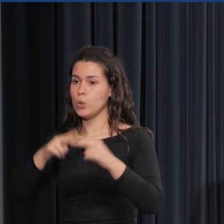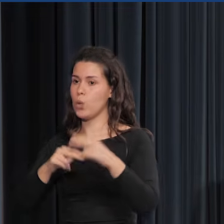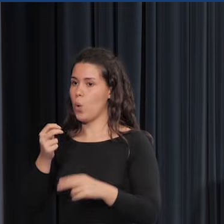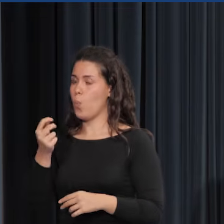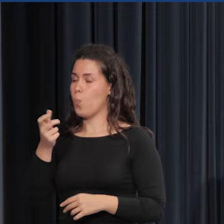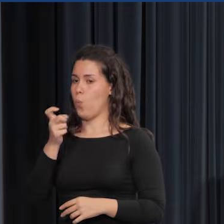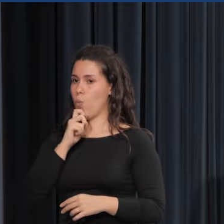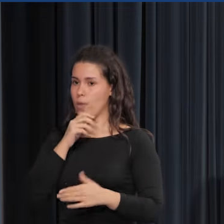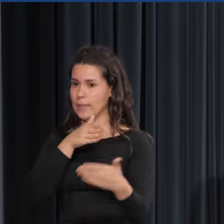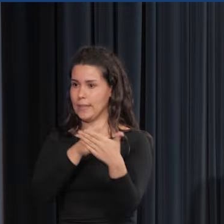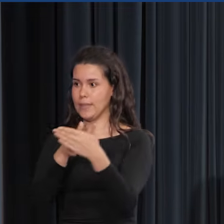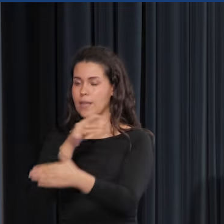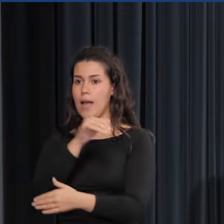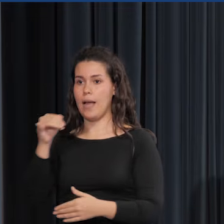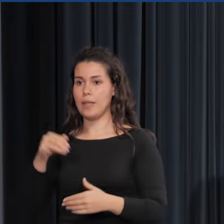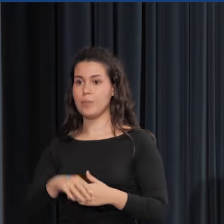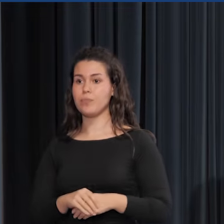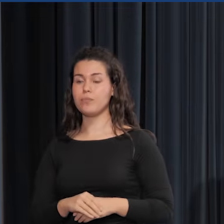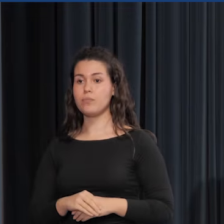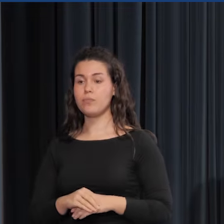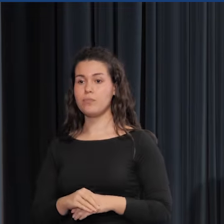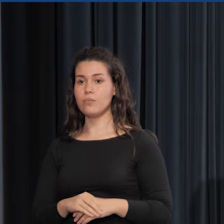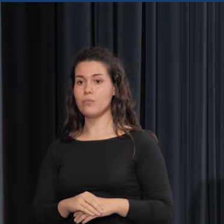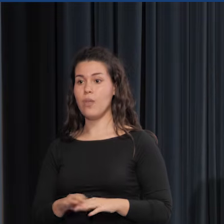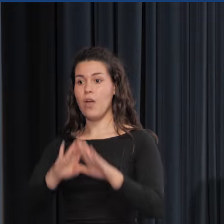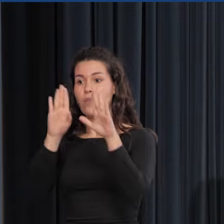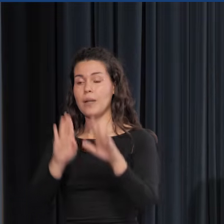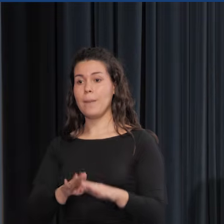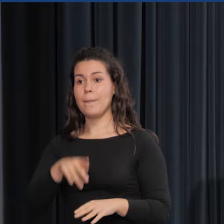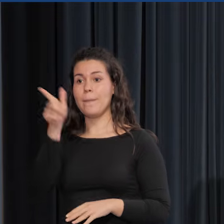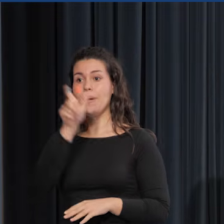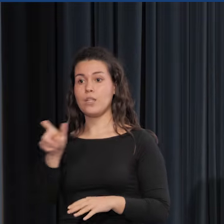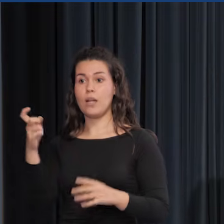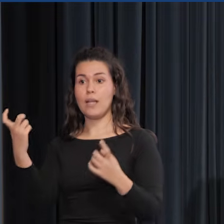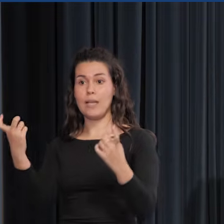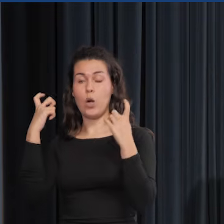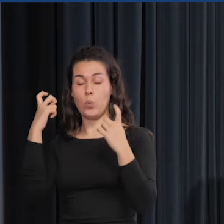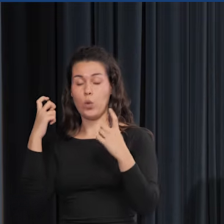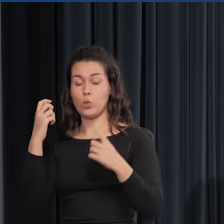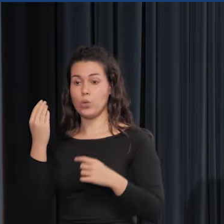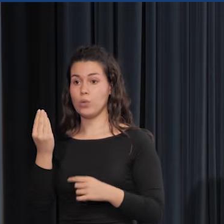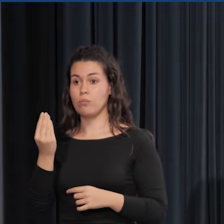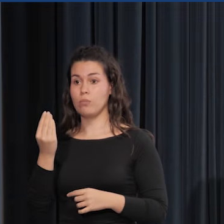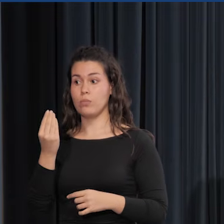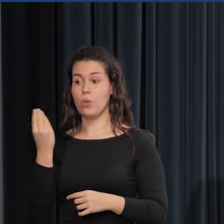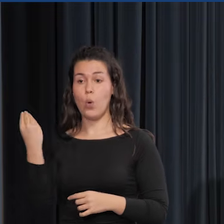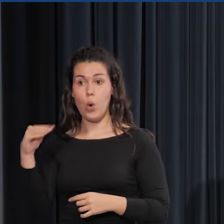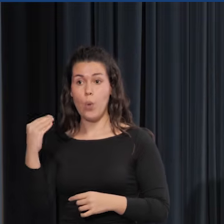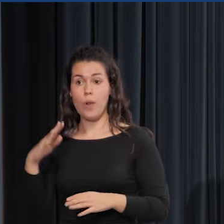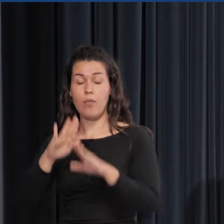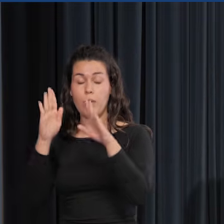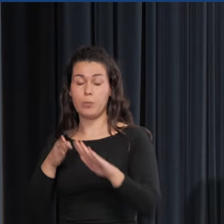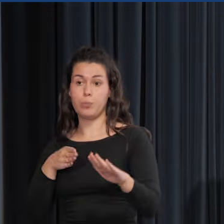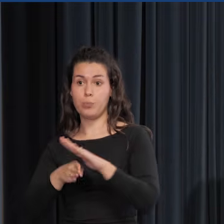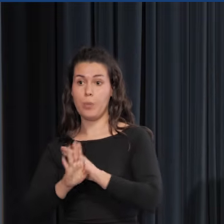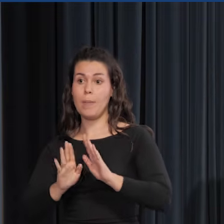Y curiosamente se incorporan los alumnos recién titulados más jóvenes como recursos preventivos en obra,